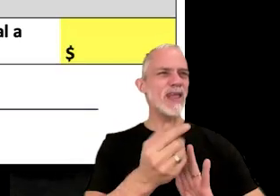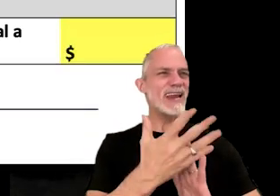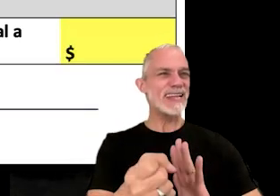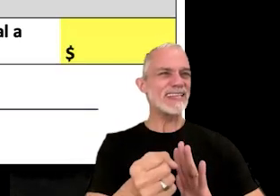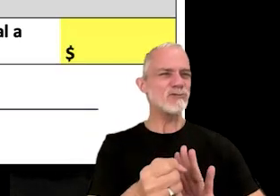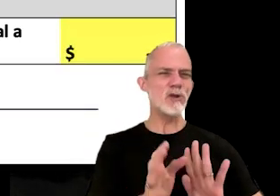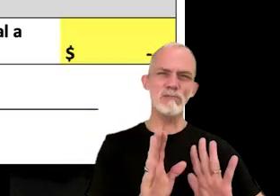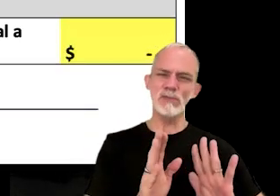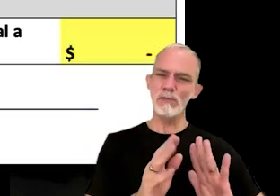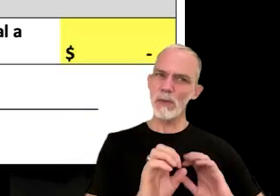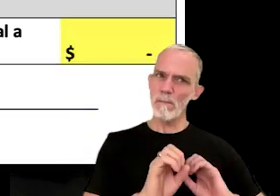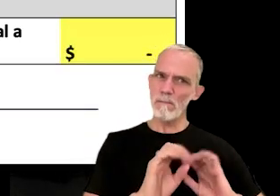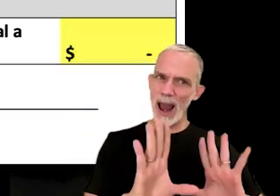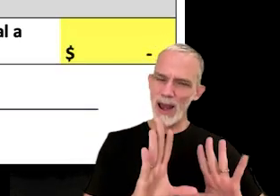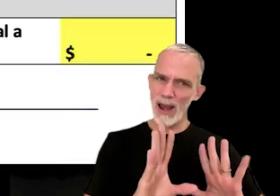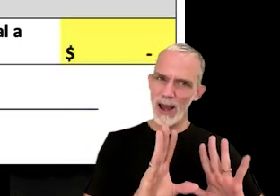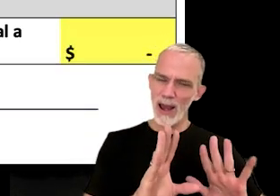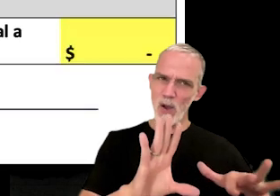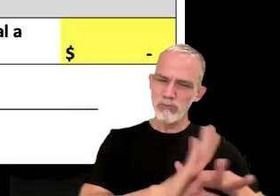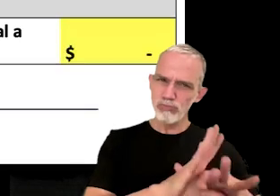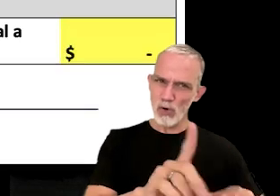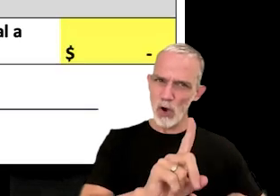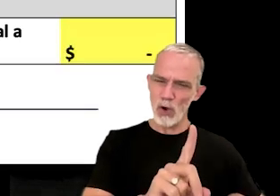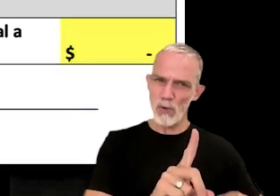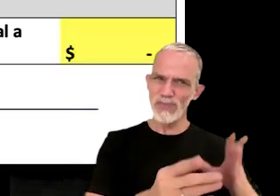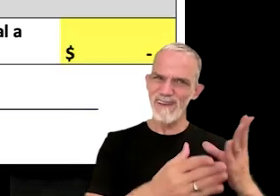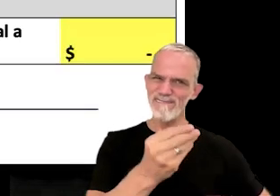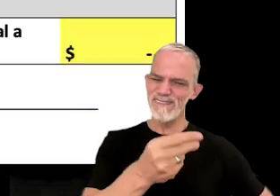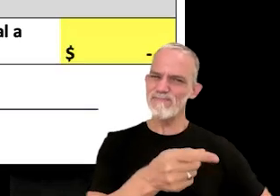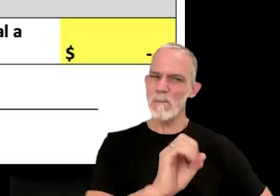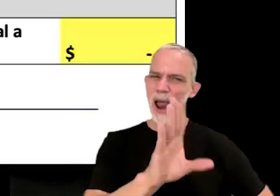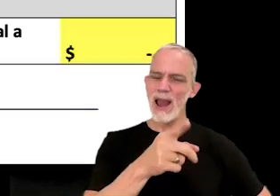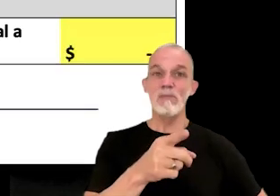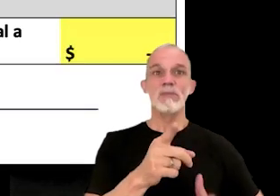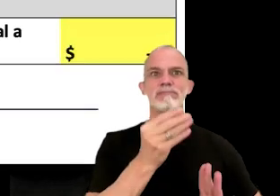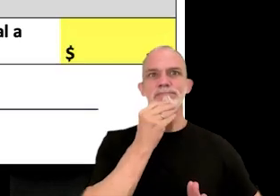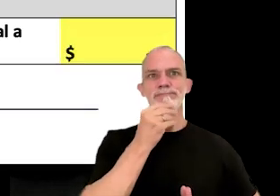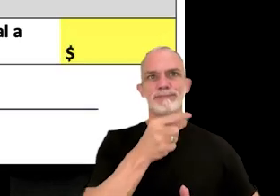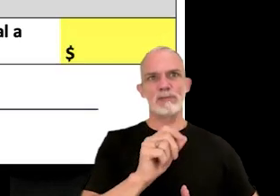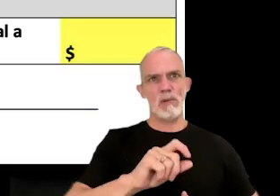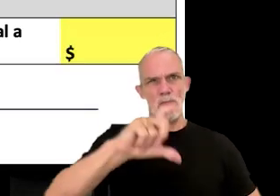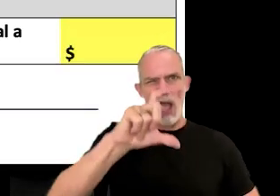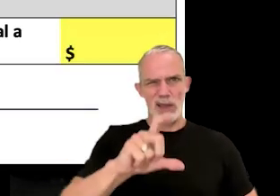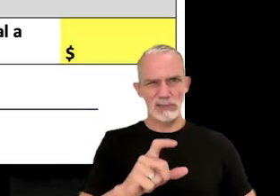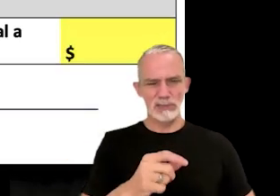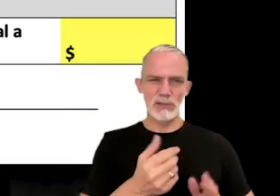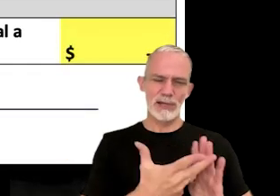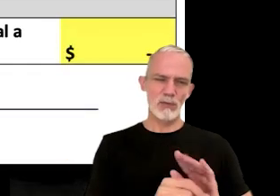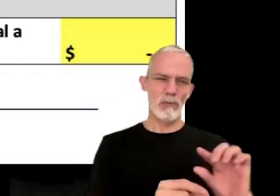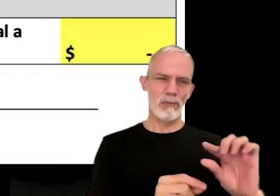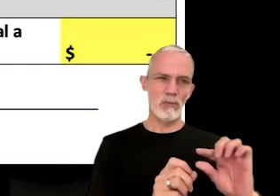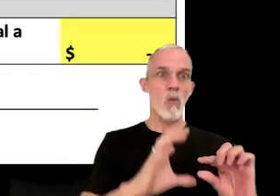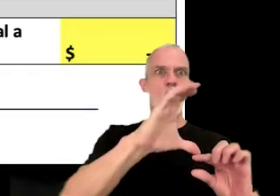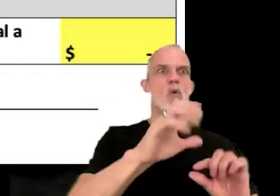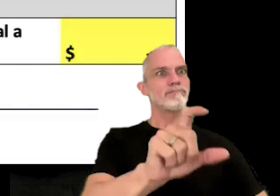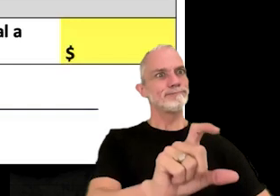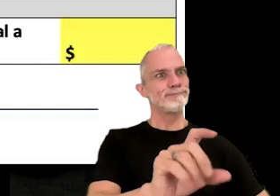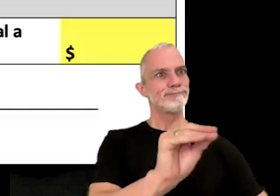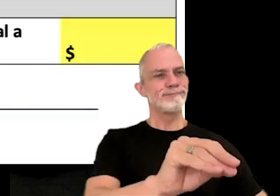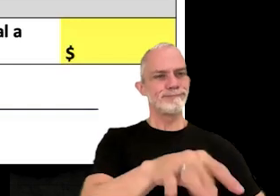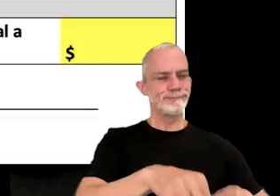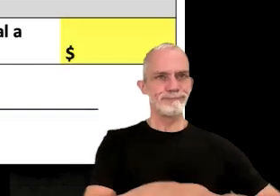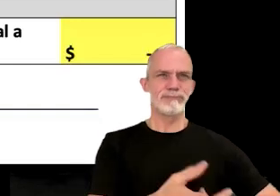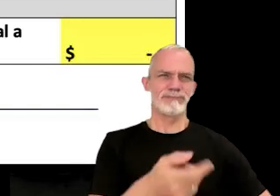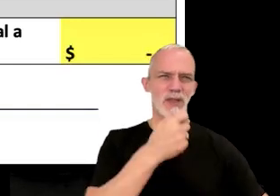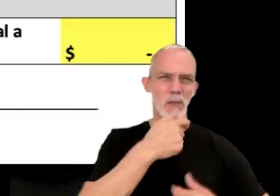son incorrectas. No solo son incorrectas, sino que encima también se incrementan, ¿no? Entonces, vemos que,